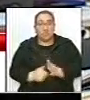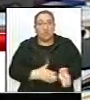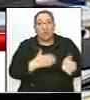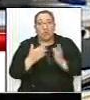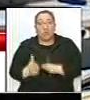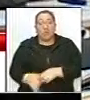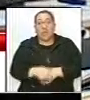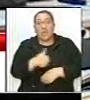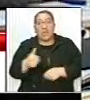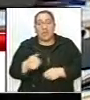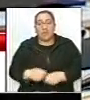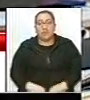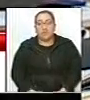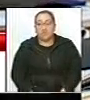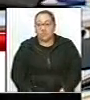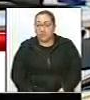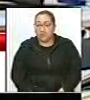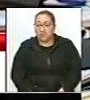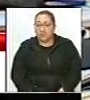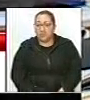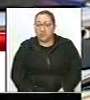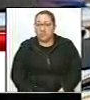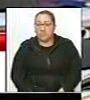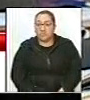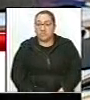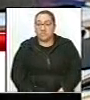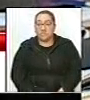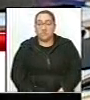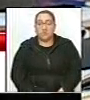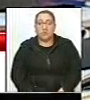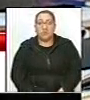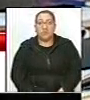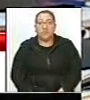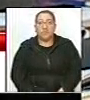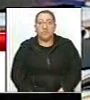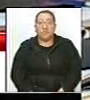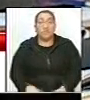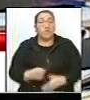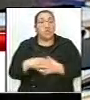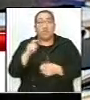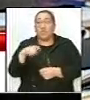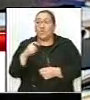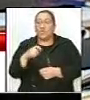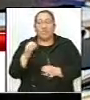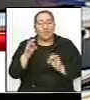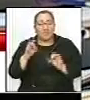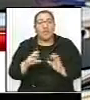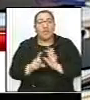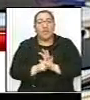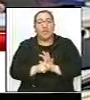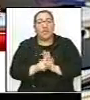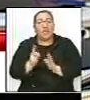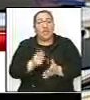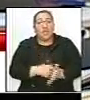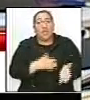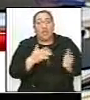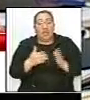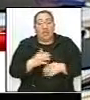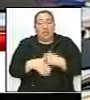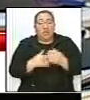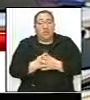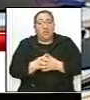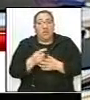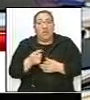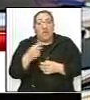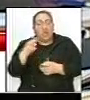en otro tipo de conexiones comerciales, obviamente no necesariamente legítimas ni lícitas, que es parte de